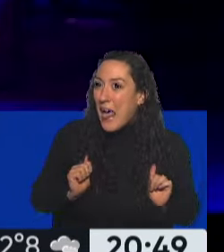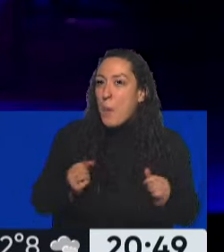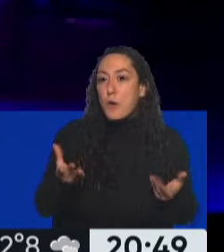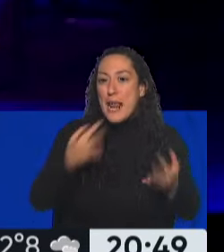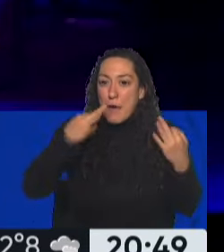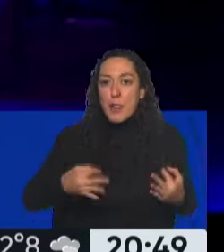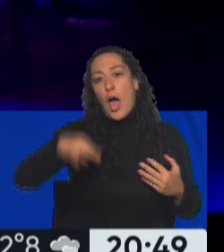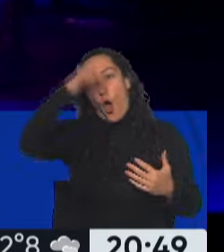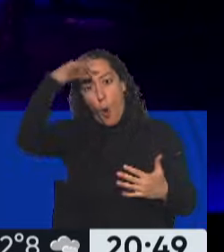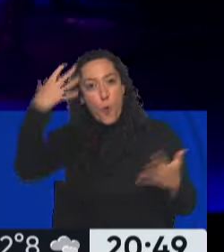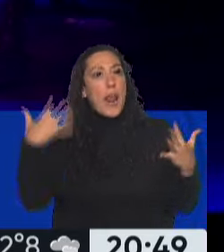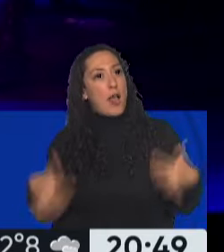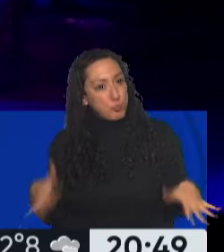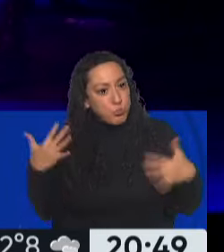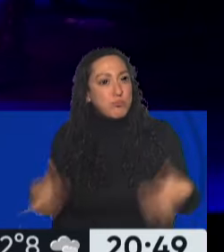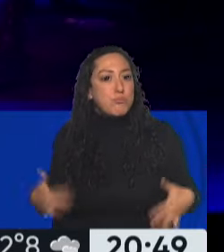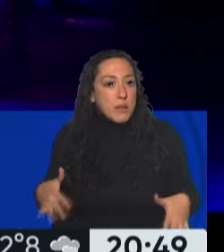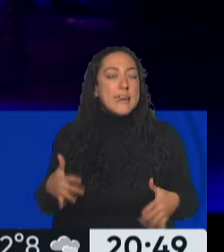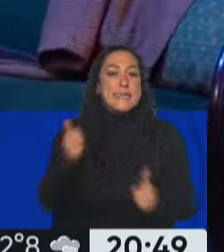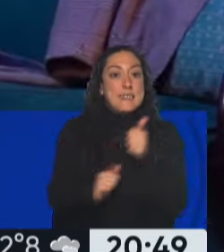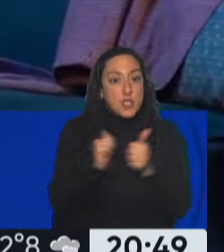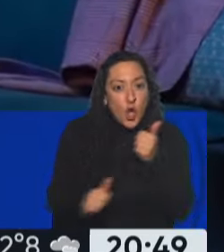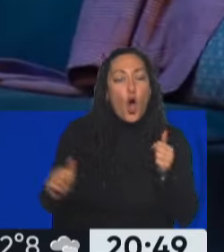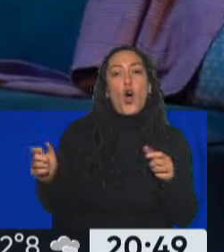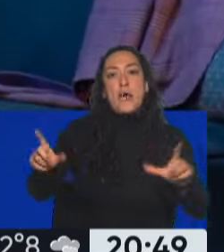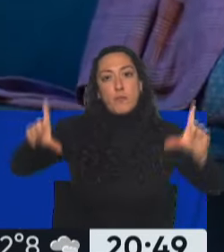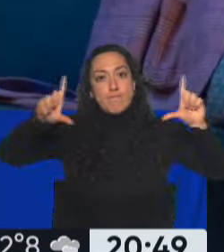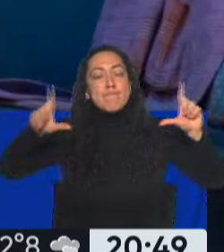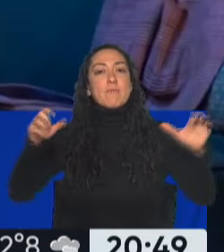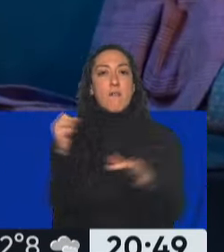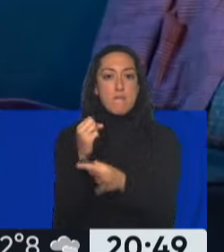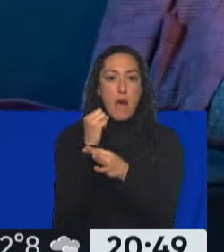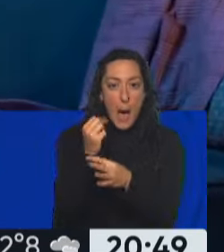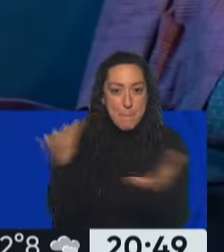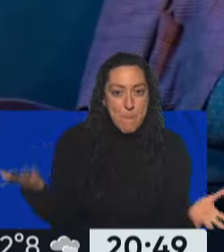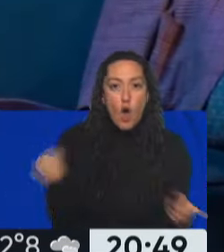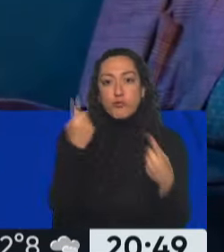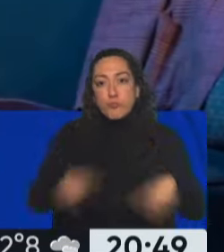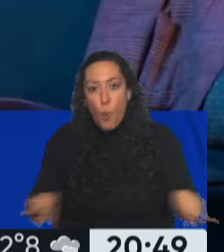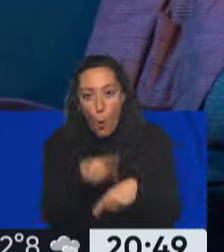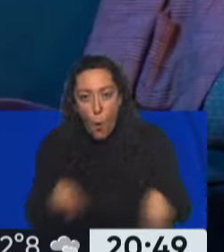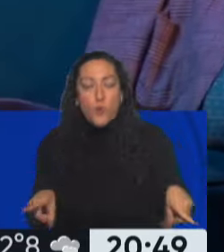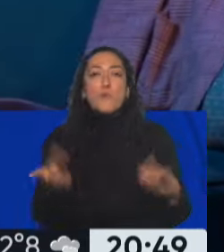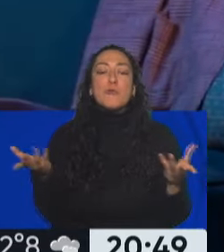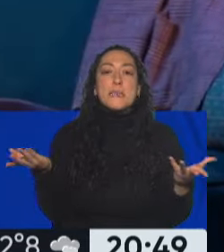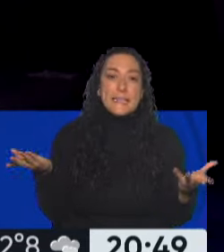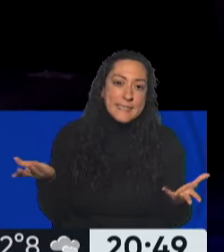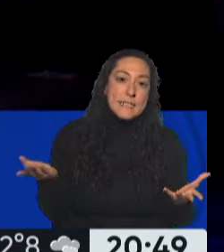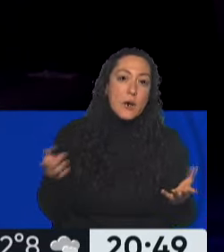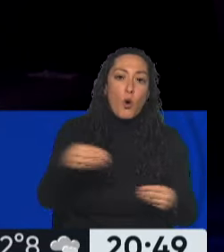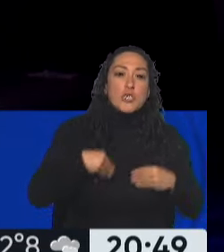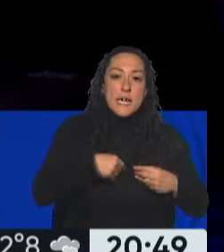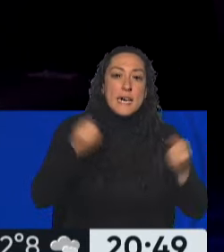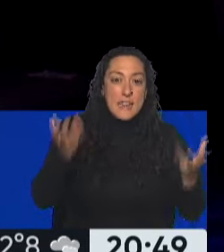Y bueno, con un personaje histórico, ¿no? También personajes históricos de nuestro país, de la música. Bueno, contame cómo te sentís vos en este